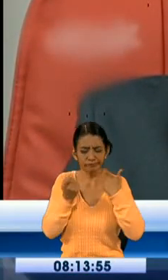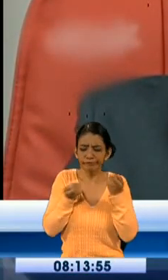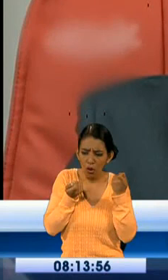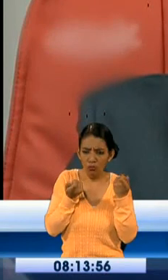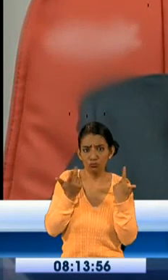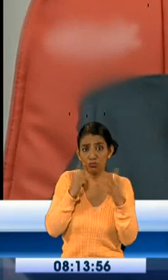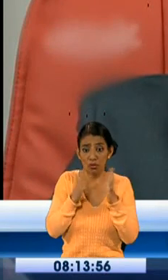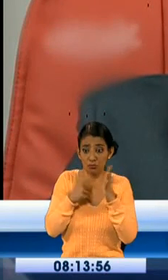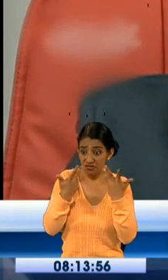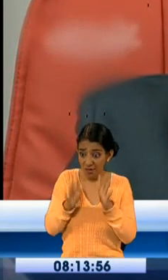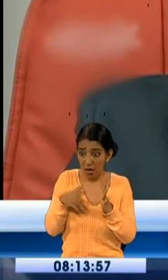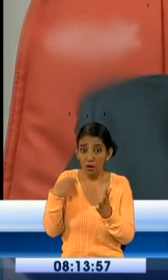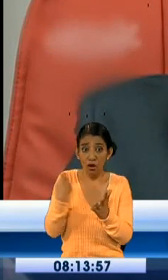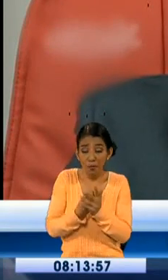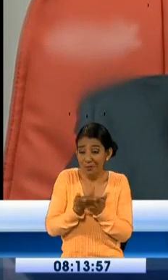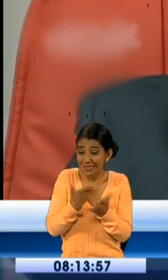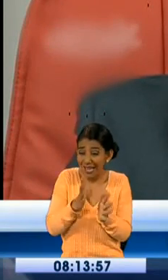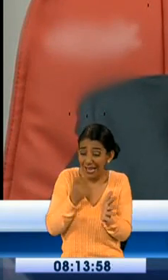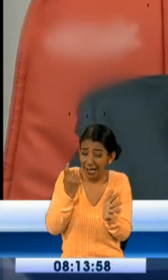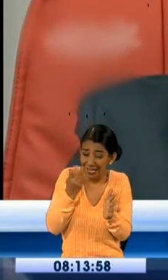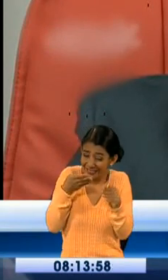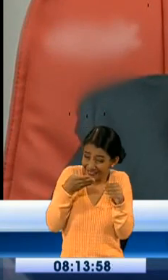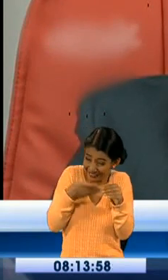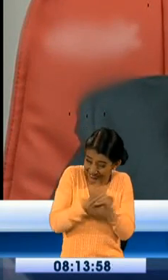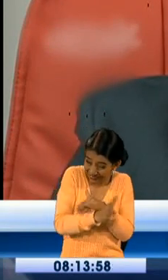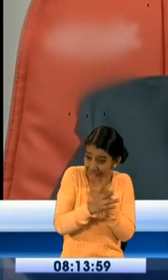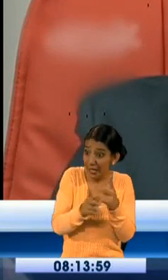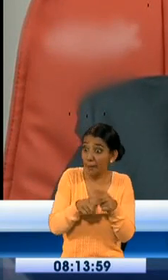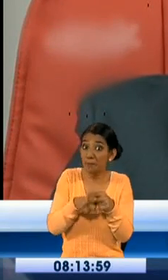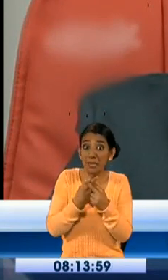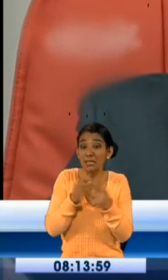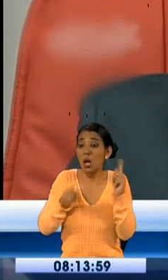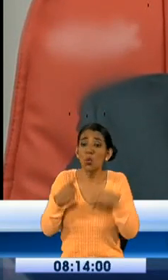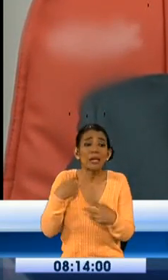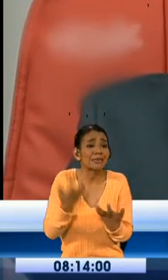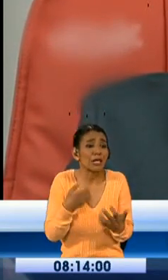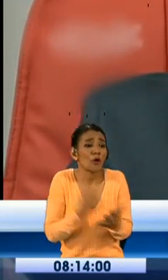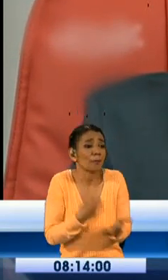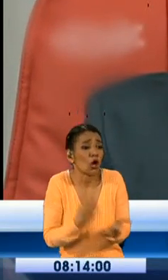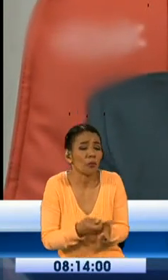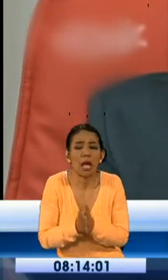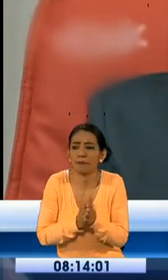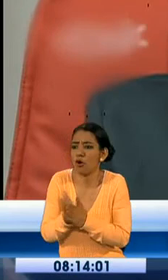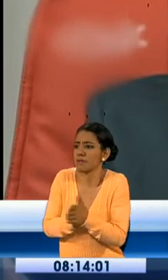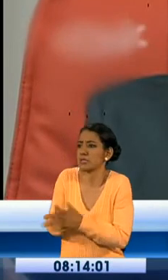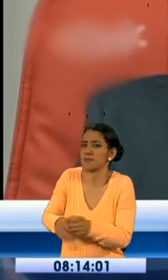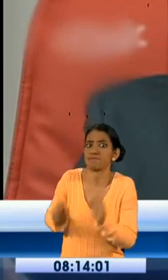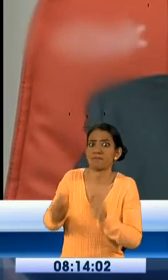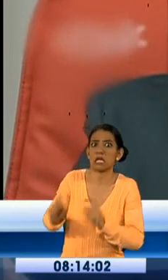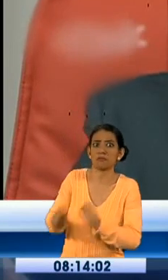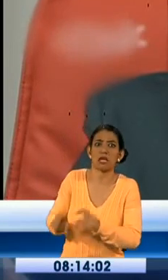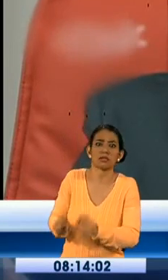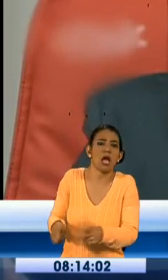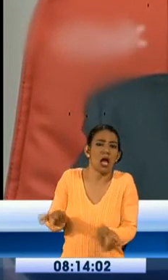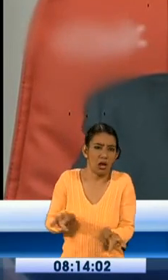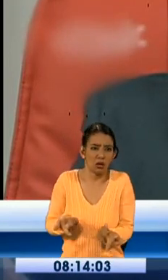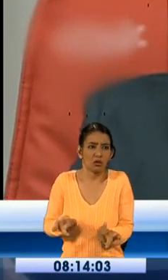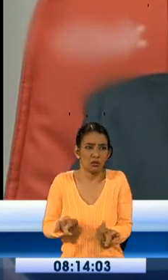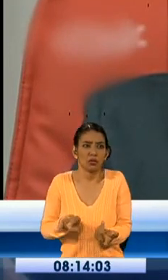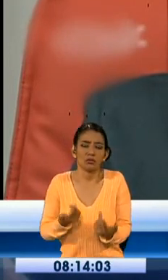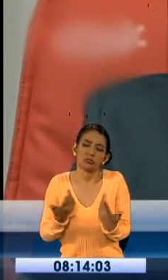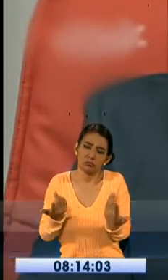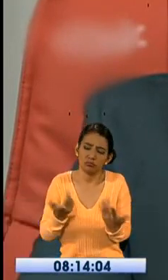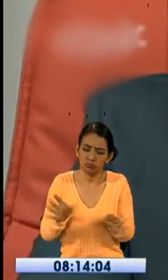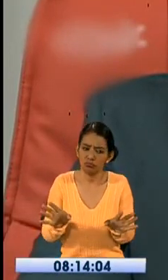momento ya de que está muy cercano de empezar el partido, estas personas aprovechan para ahí comenzar a venderlo y obviamente tratar